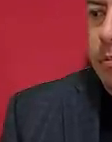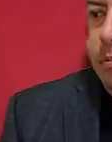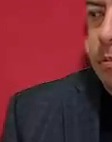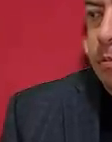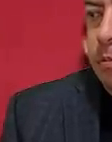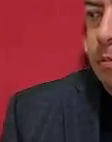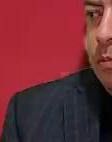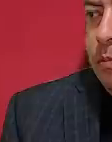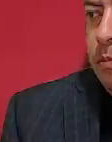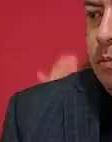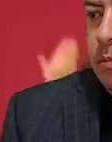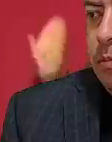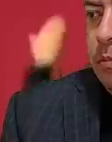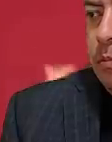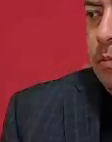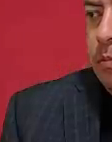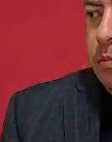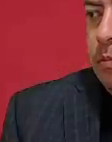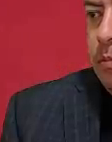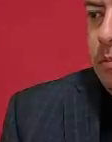como hemos padecido.